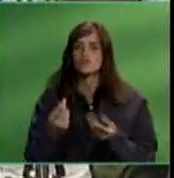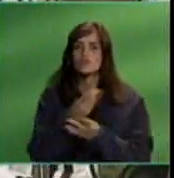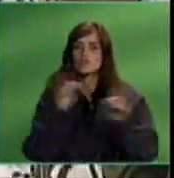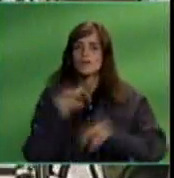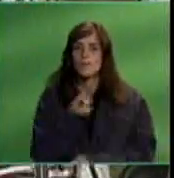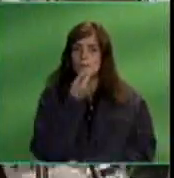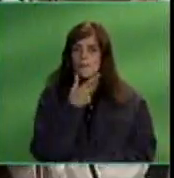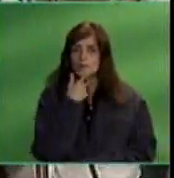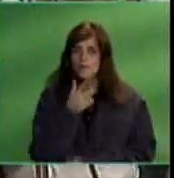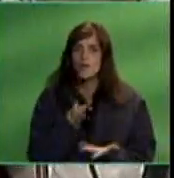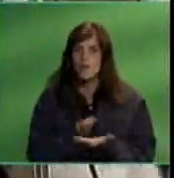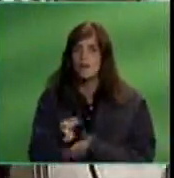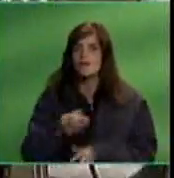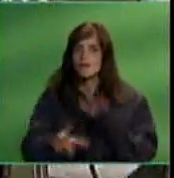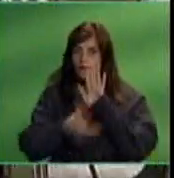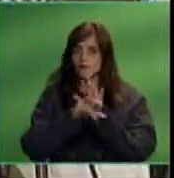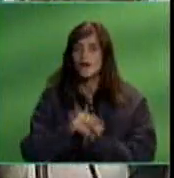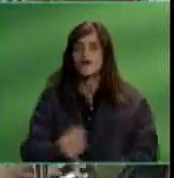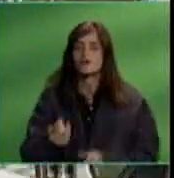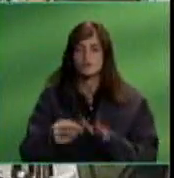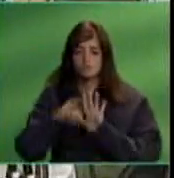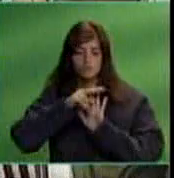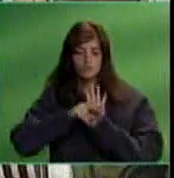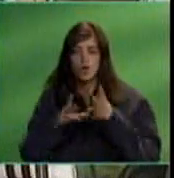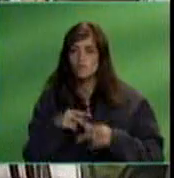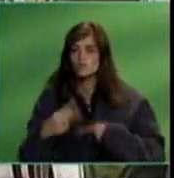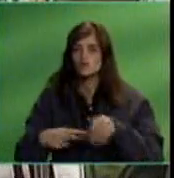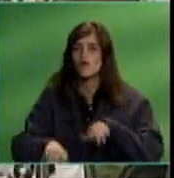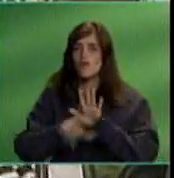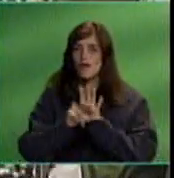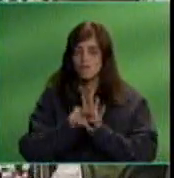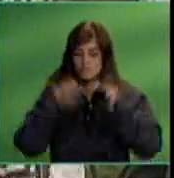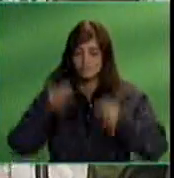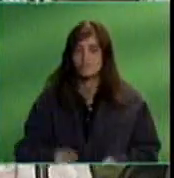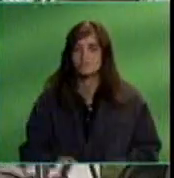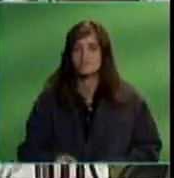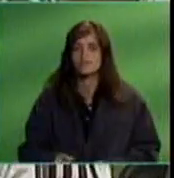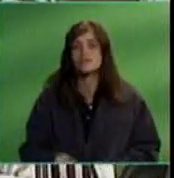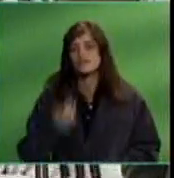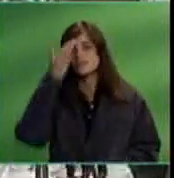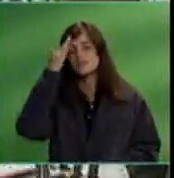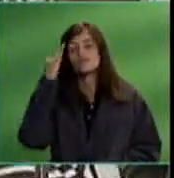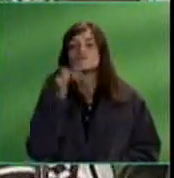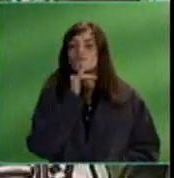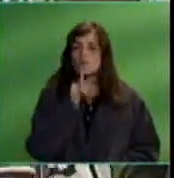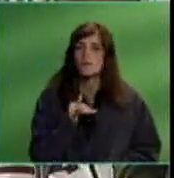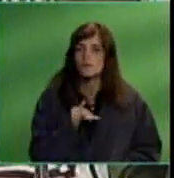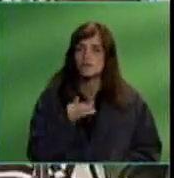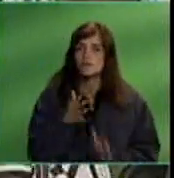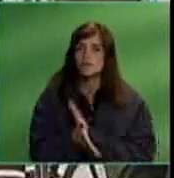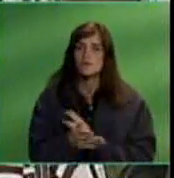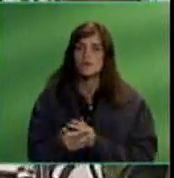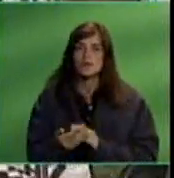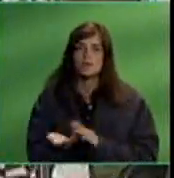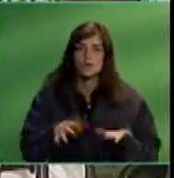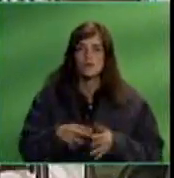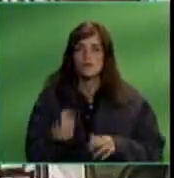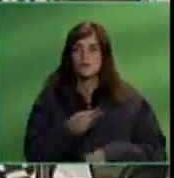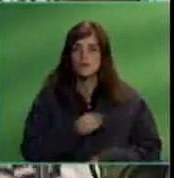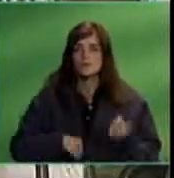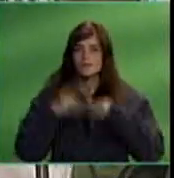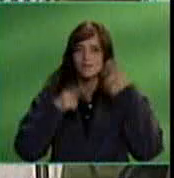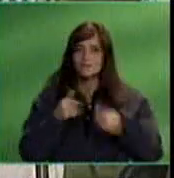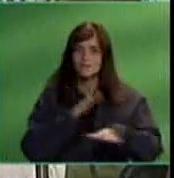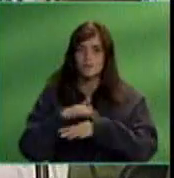hermoso legal se cumplieron con todos los procesos legales apenas se supo la noticia de la partida física de nuestro presidente se